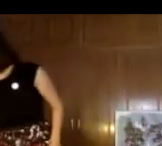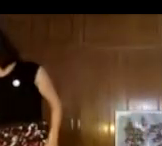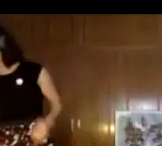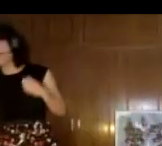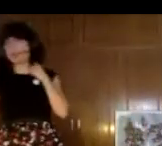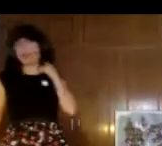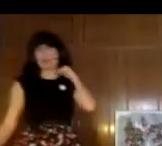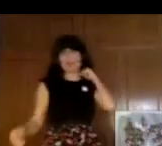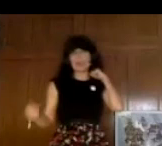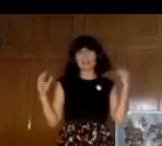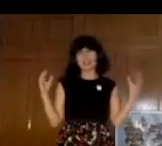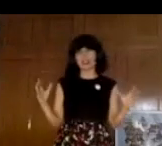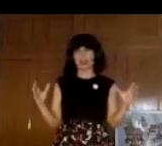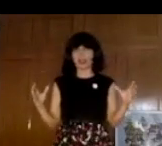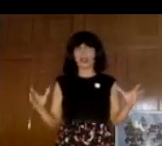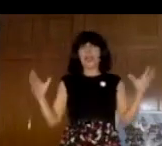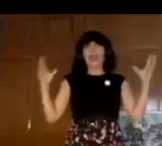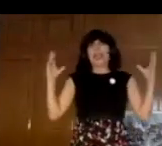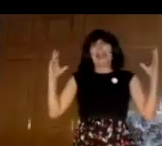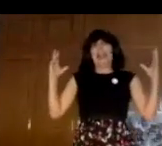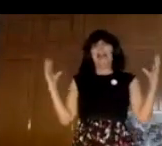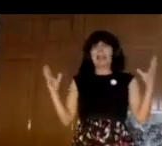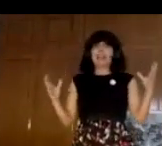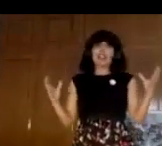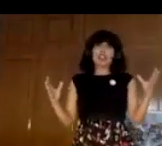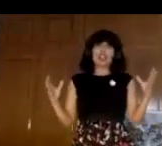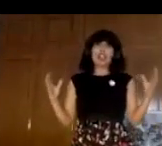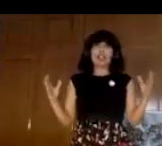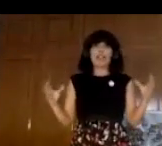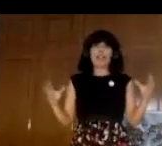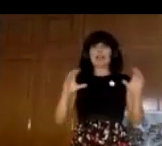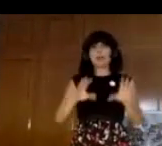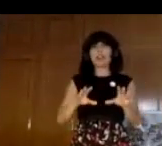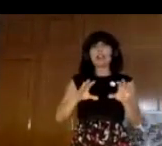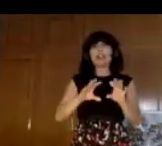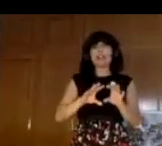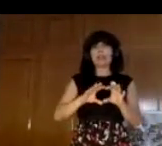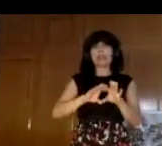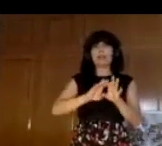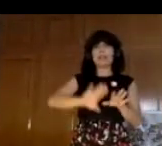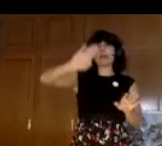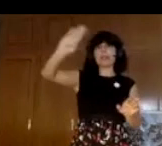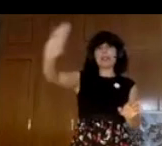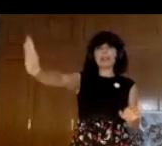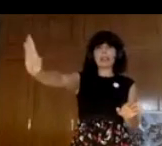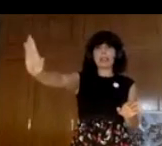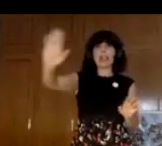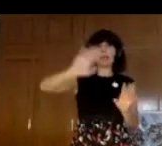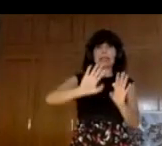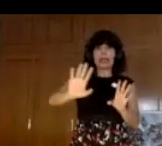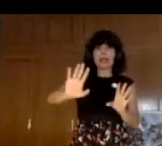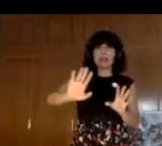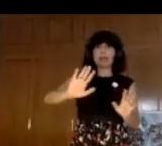importantísima es evitar el ellos y nosotros. Evitar ellos nosotros significa que en el momento en el que hacemos del migrante un ser diferente,